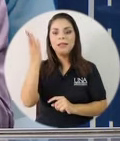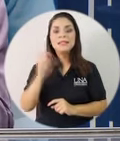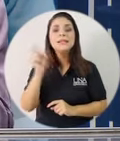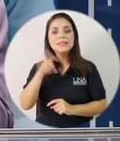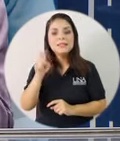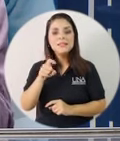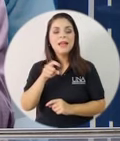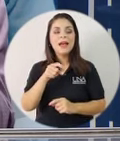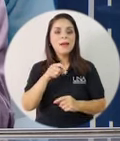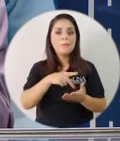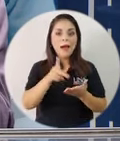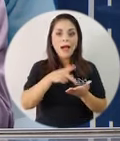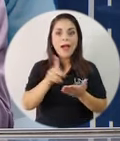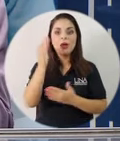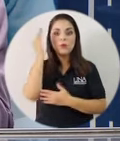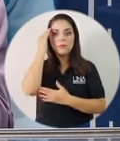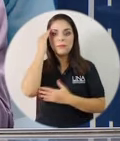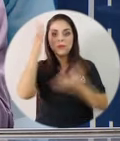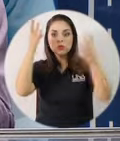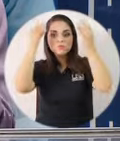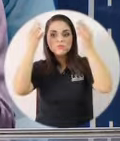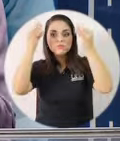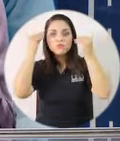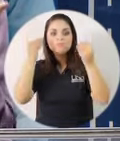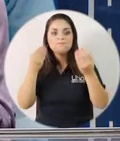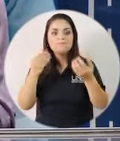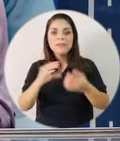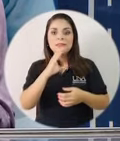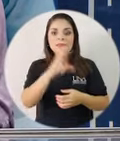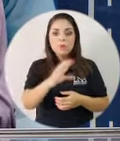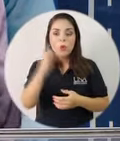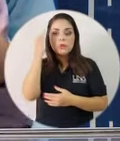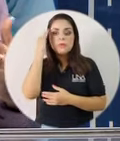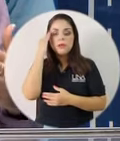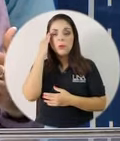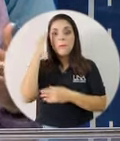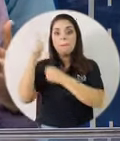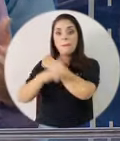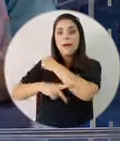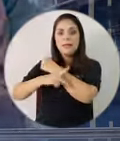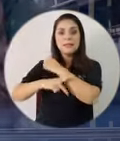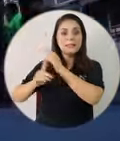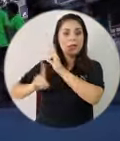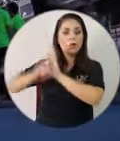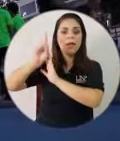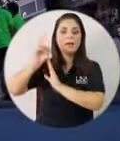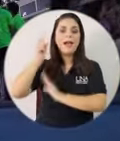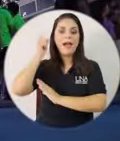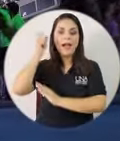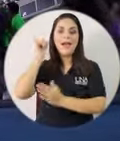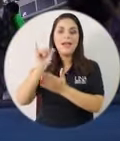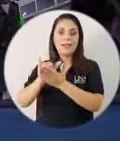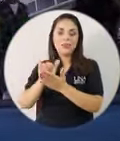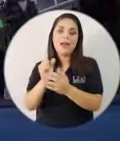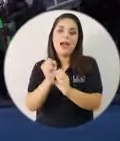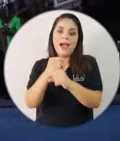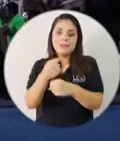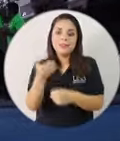crear conocimiento, se requiere de invertir en conocimiento. Los países más desarrollados han entendido esto, pero también al mismo